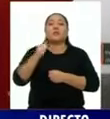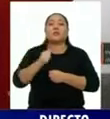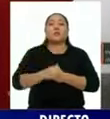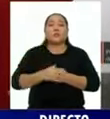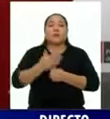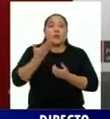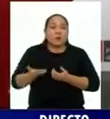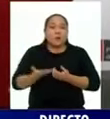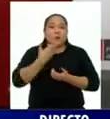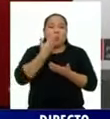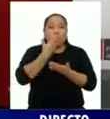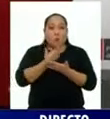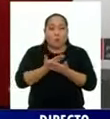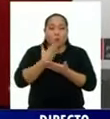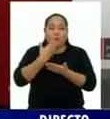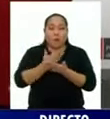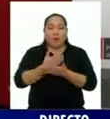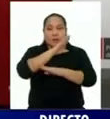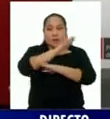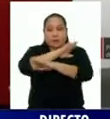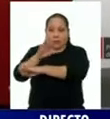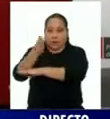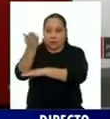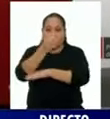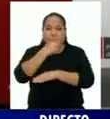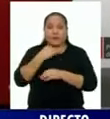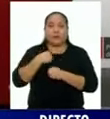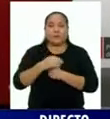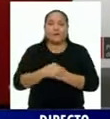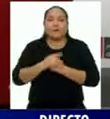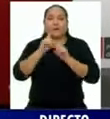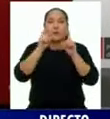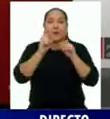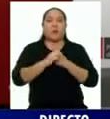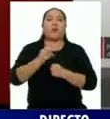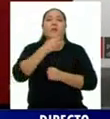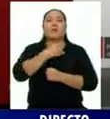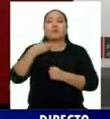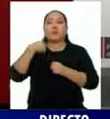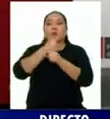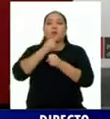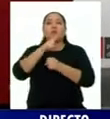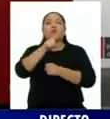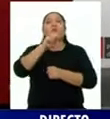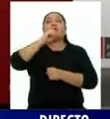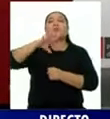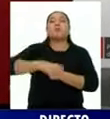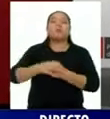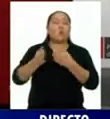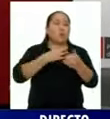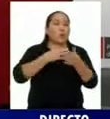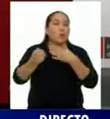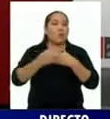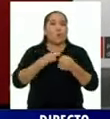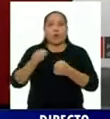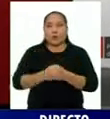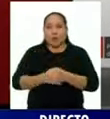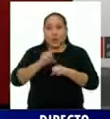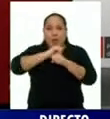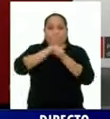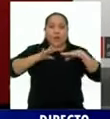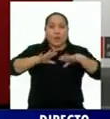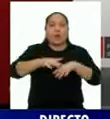¿Qué tal, ministro? Buenas tardes. La pregunta es para el ministro de Trabajo. Usted ha mencionado que pese a la pandemia el ritmo de crecimiento,